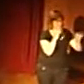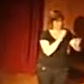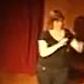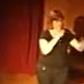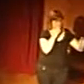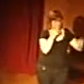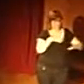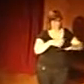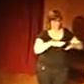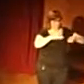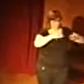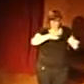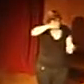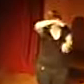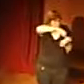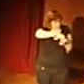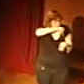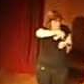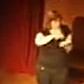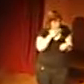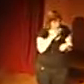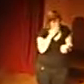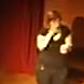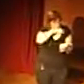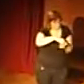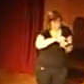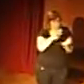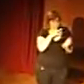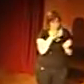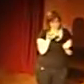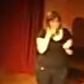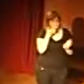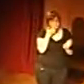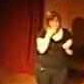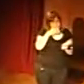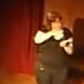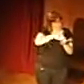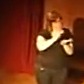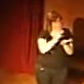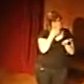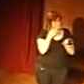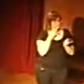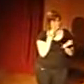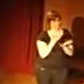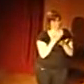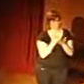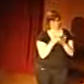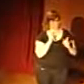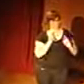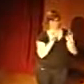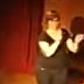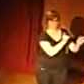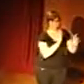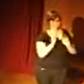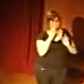monumento en medio y el monumento es el que justifica todo el paisaje lo engrandece y le da un sentido de trascendencia histórica